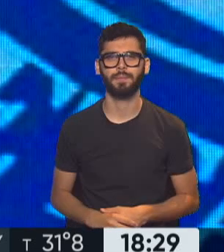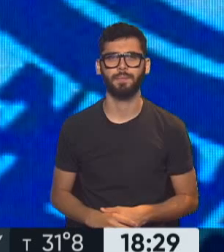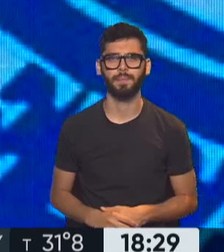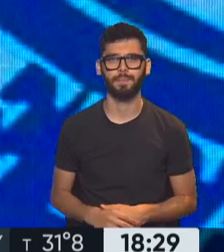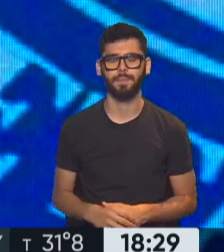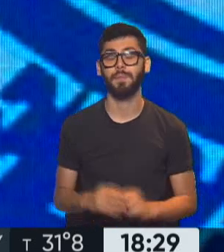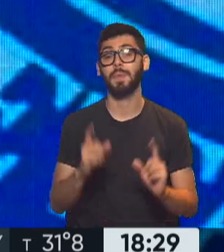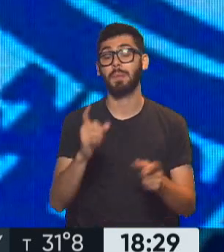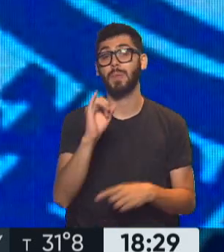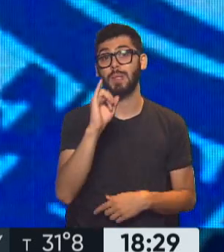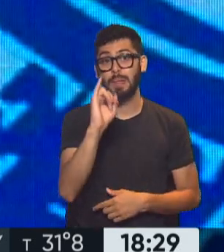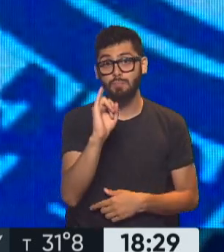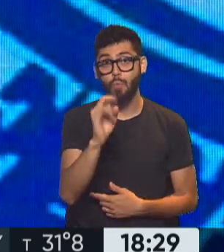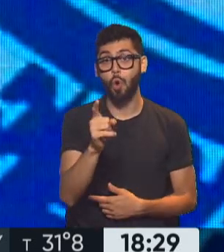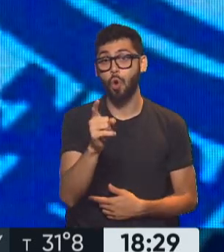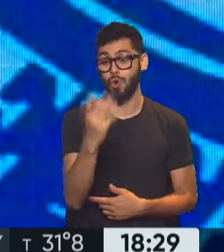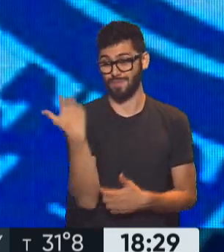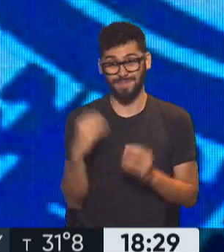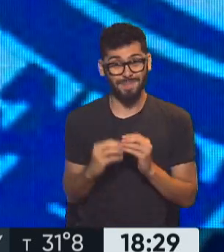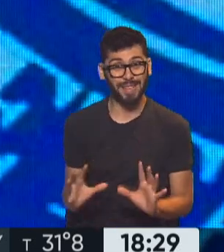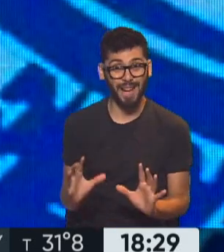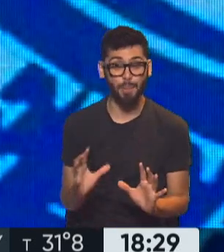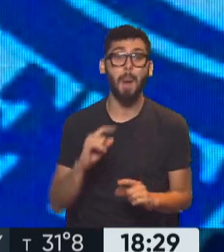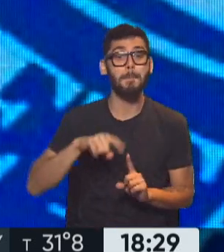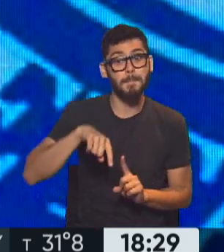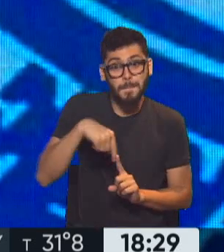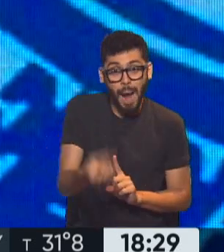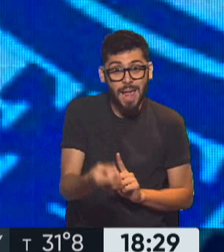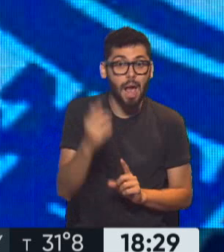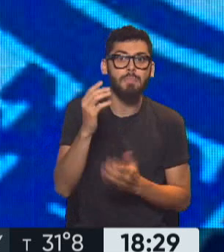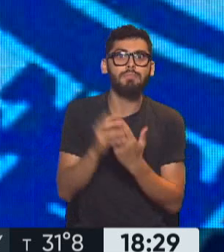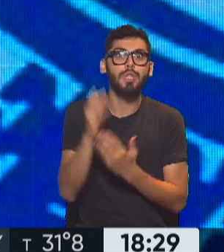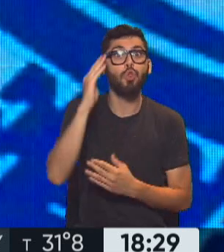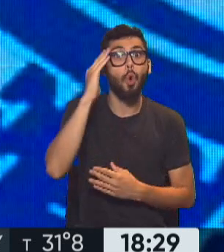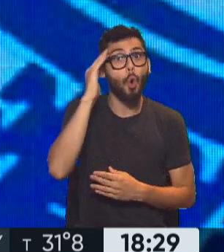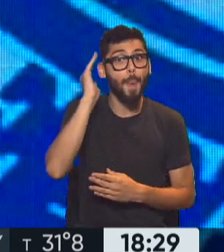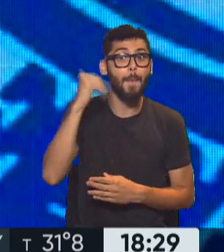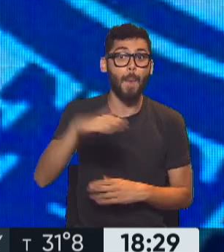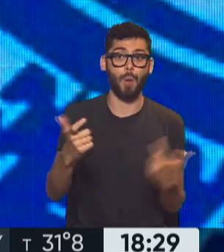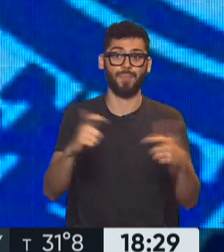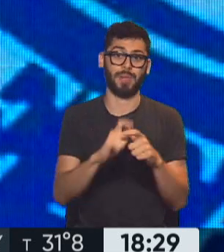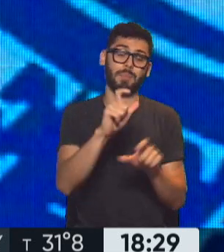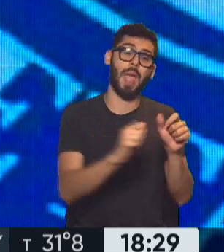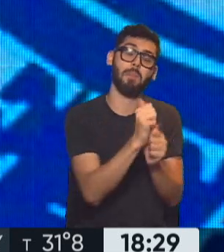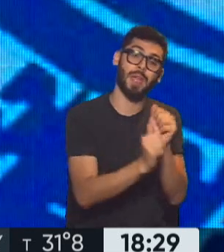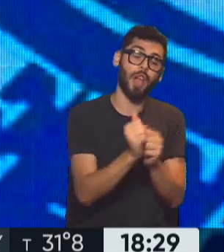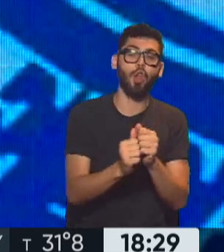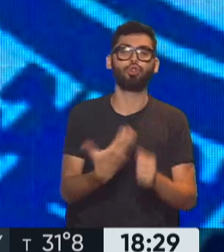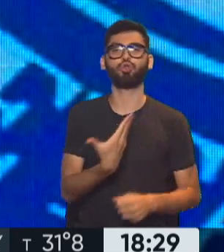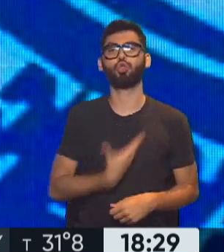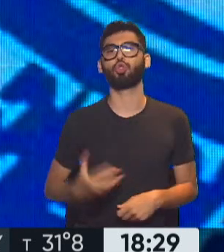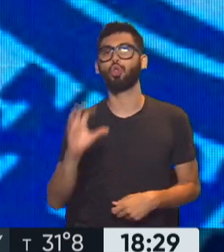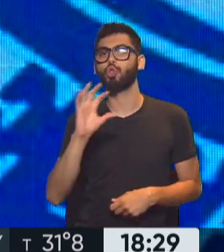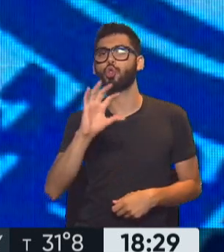Como dijimos cuando arrancábamos esta edición central, mañana Martín Guzmán va a estar hablando con empresarios y con gobernadores acerca de cómo